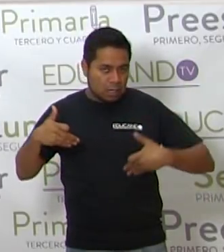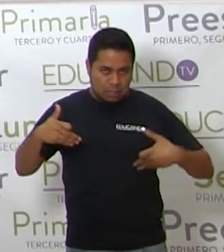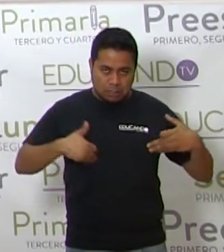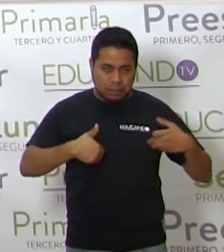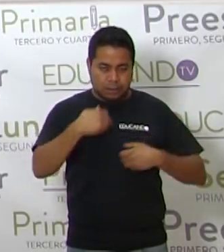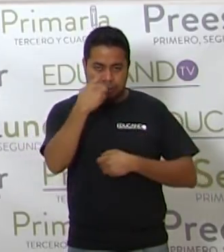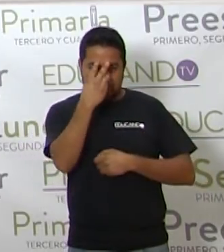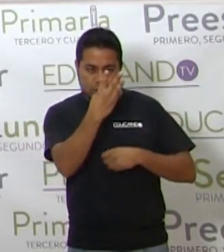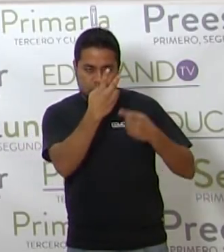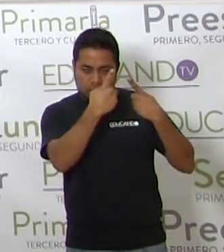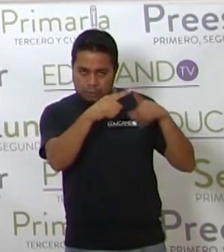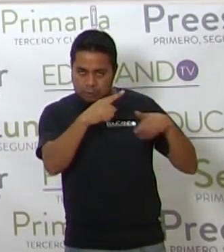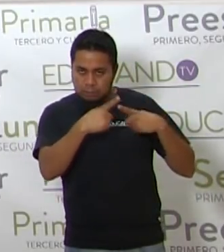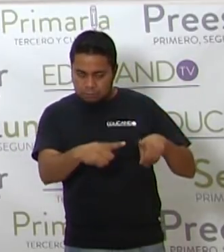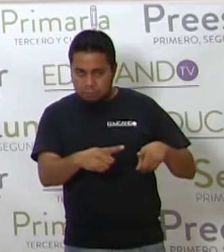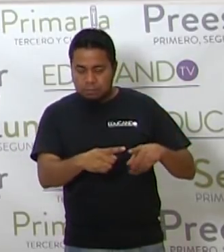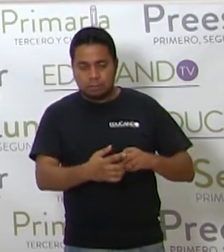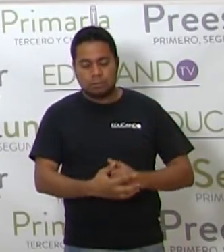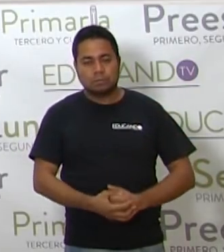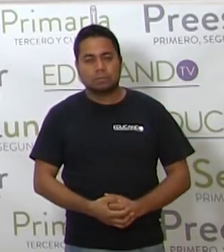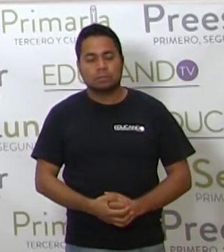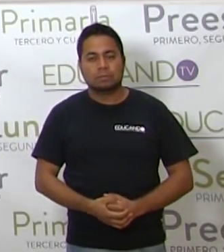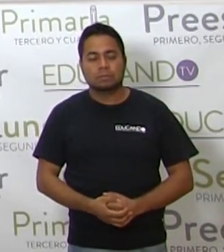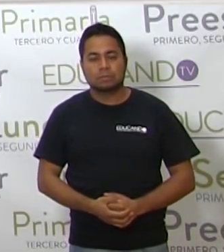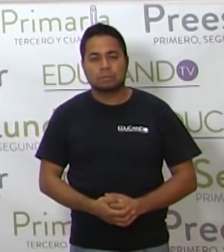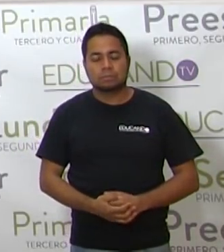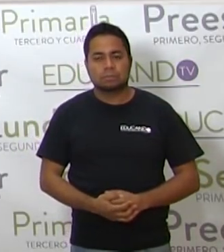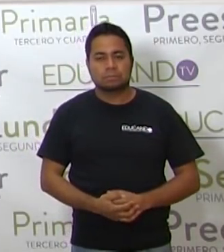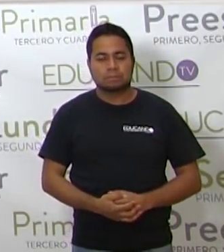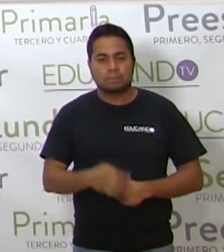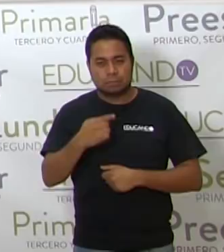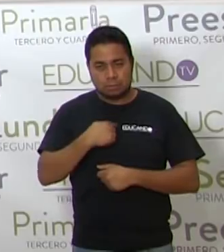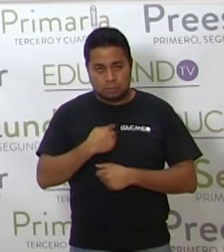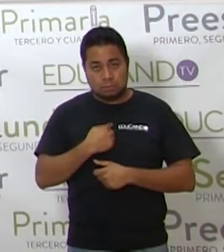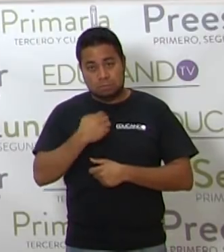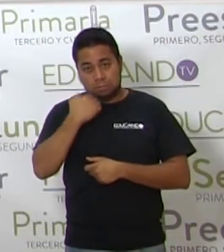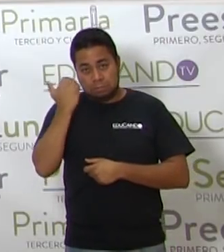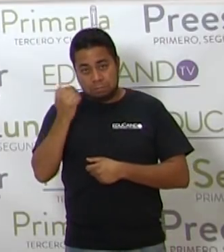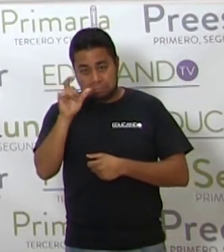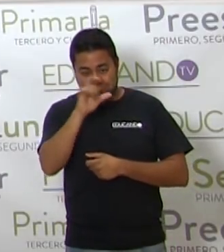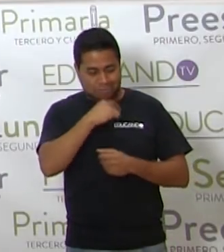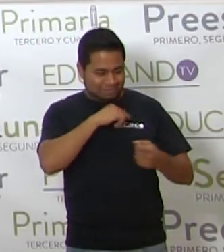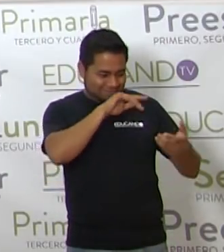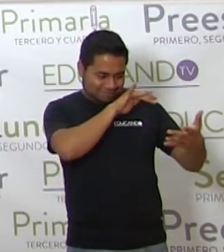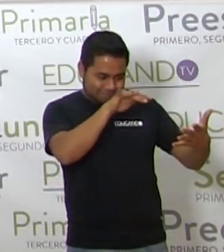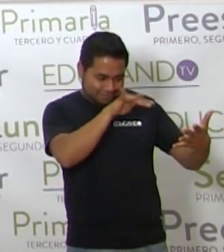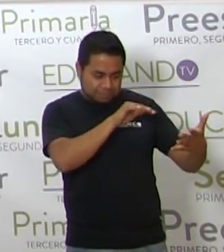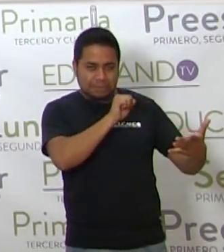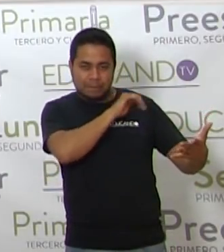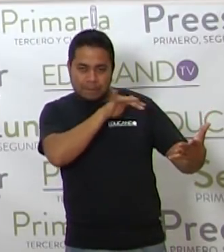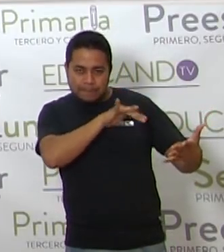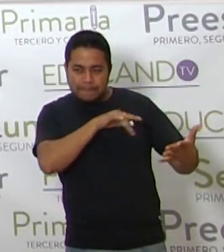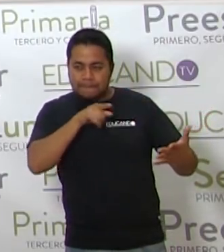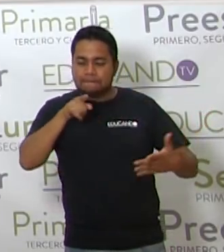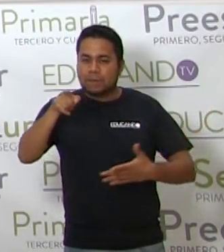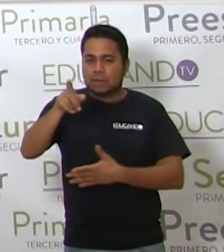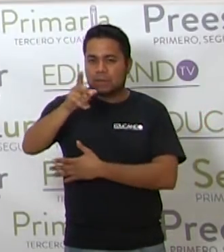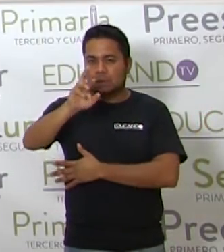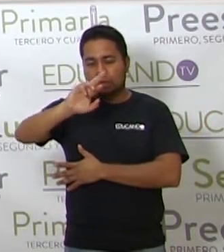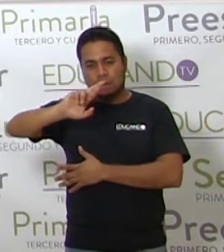acto. Y quiero que al momento que vayamos leyendo los títulos del acto,